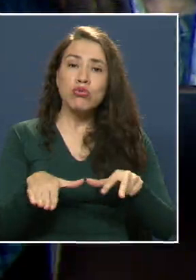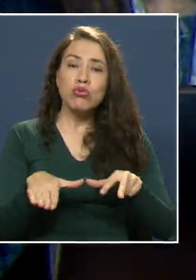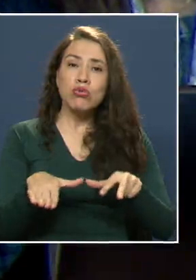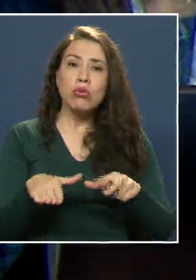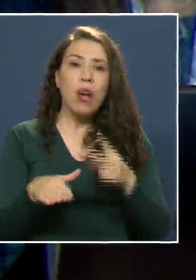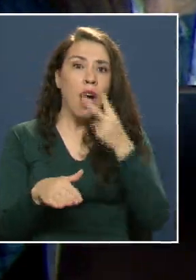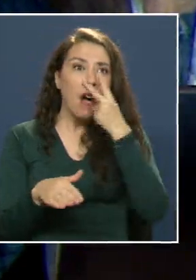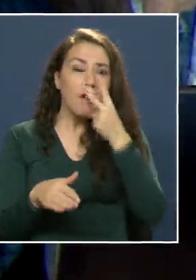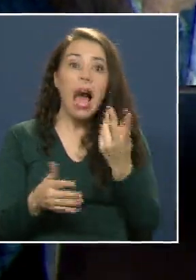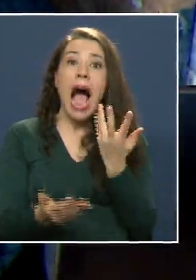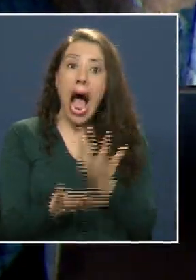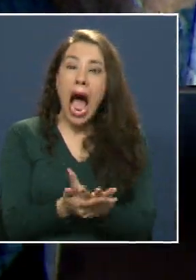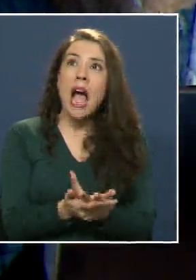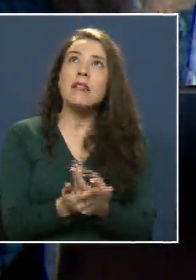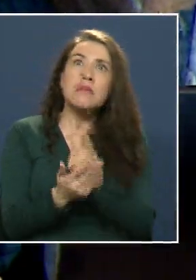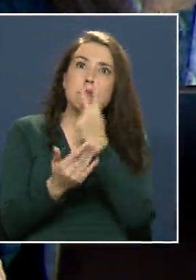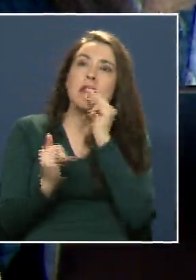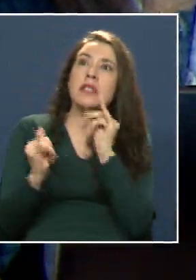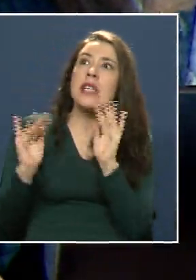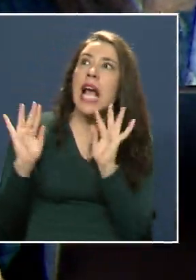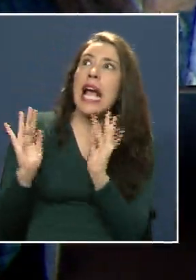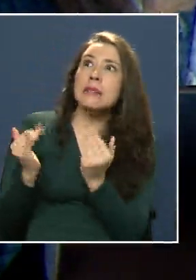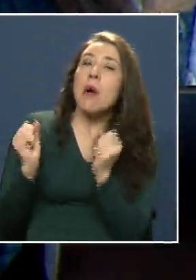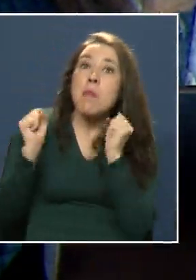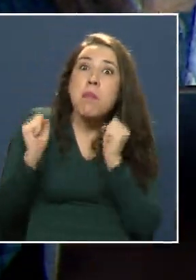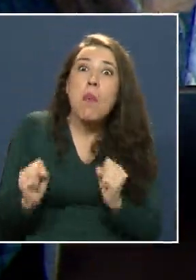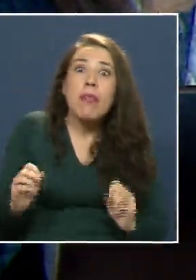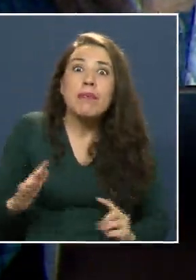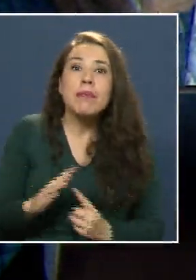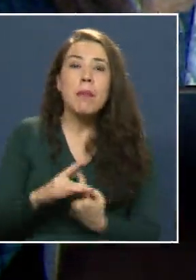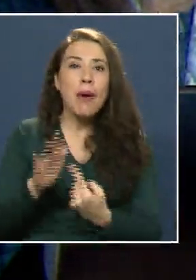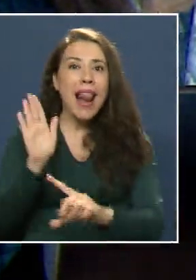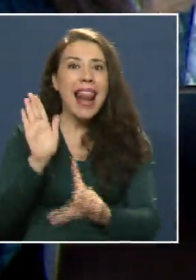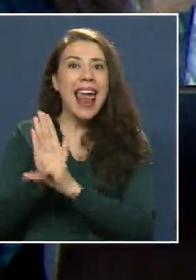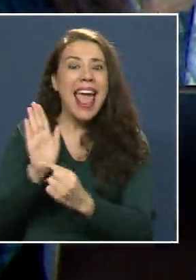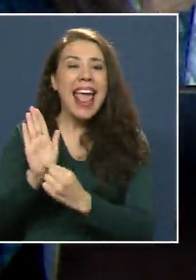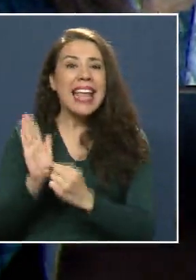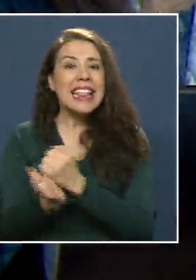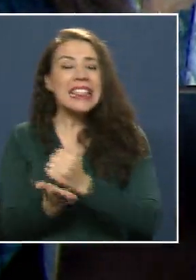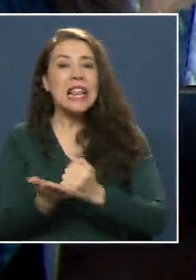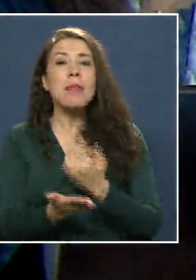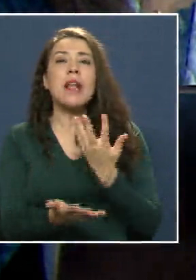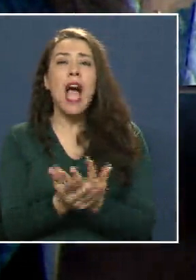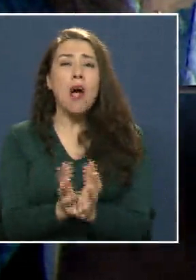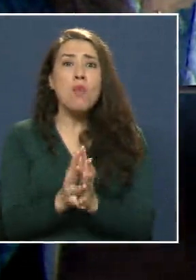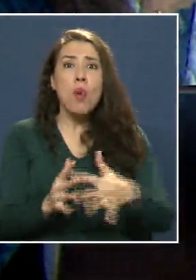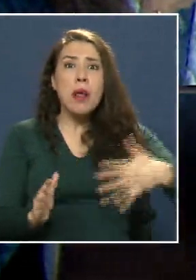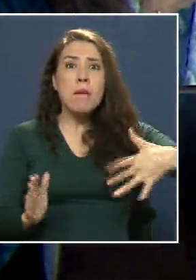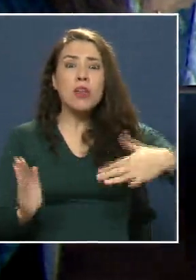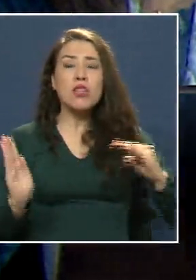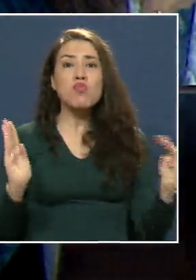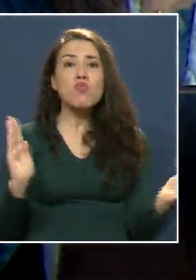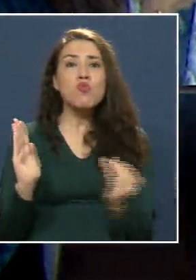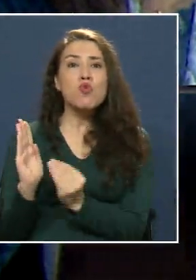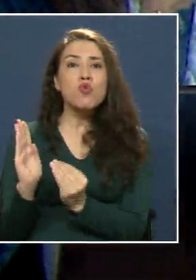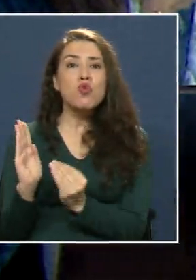vemos una luz de esperanza a través de esta ley en trámite que ha contado con el mayor apoyo.